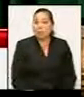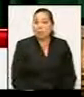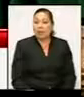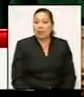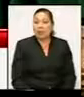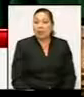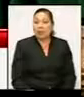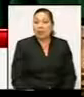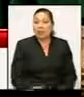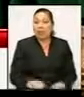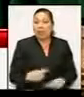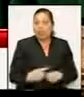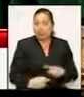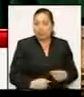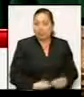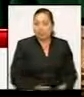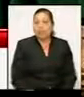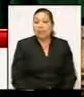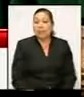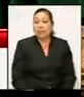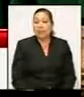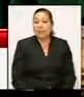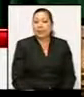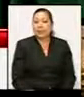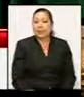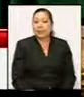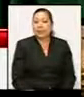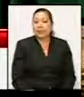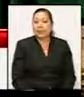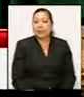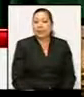que se van a ejecutar próximamente. Siguiente, por favor.